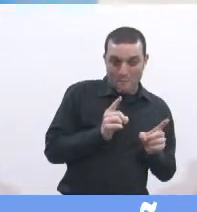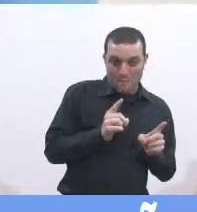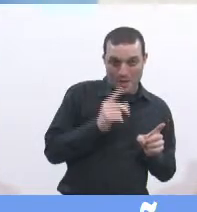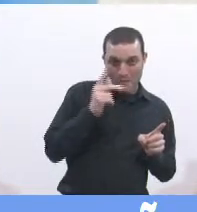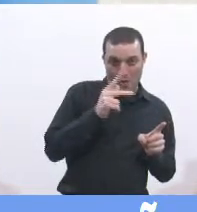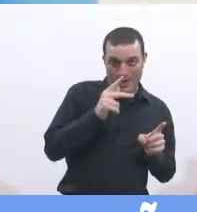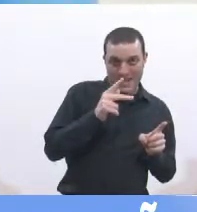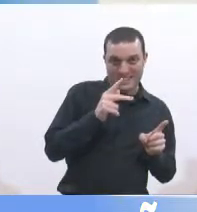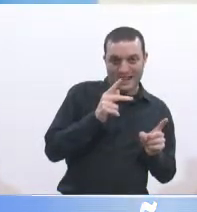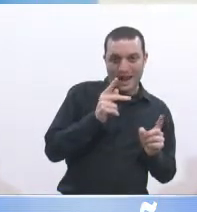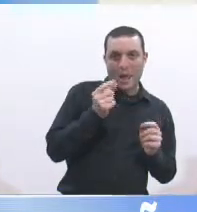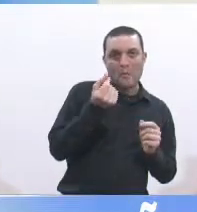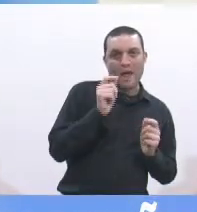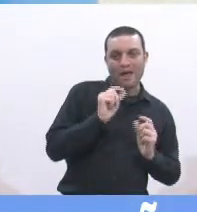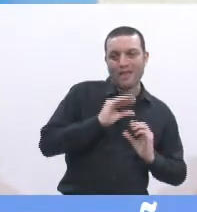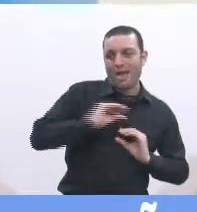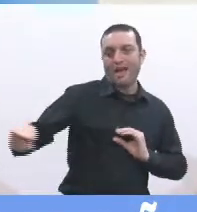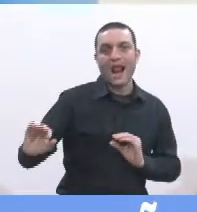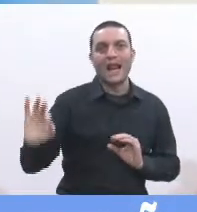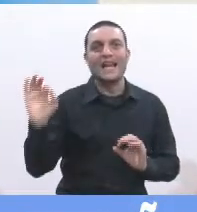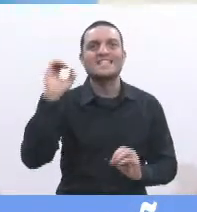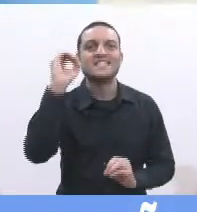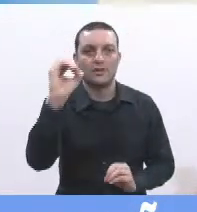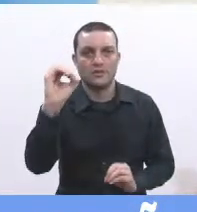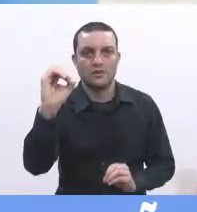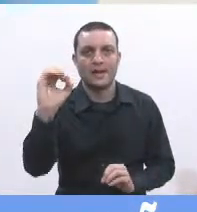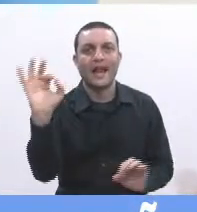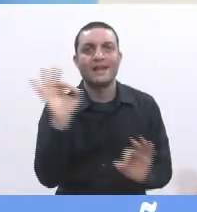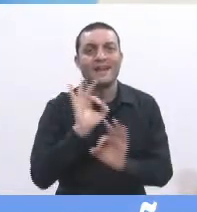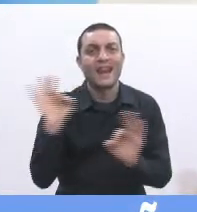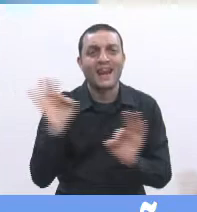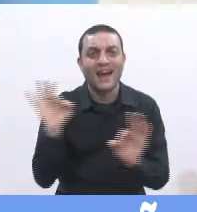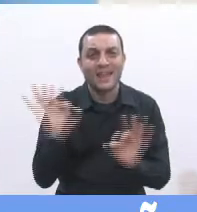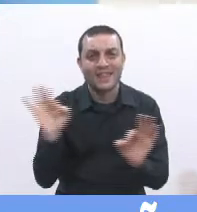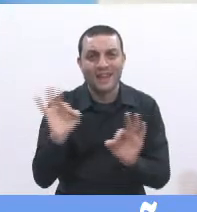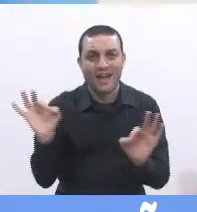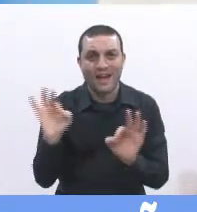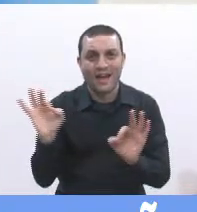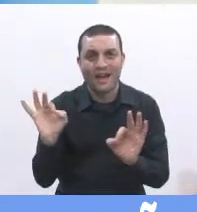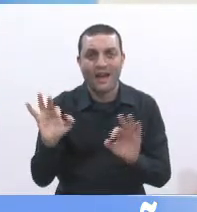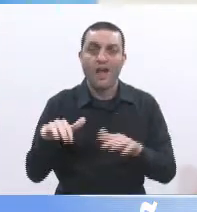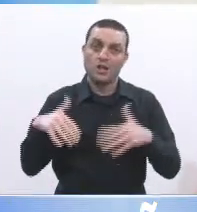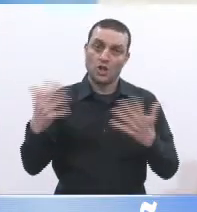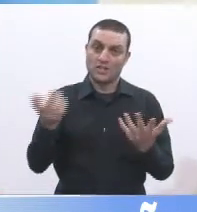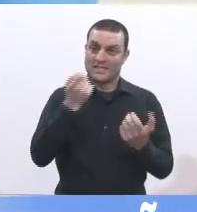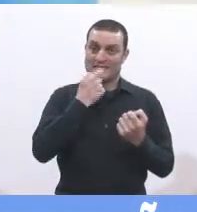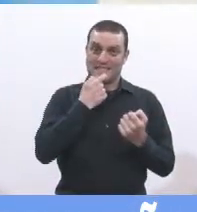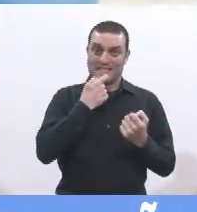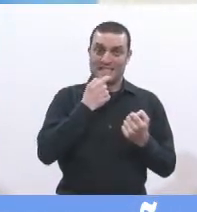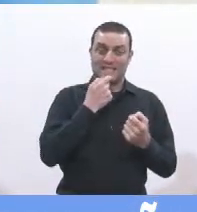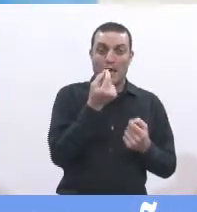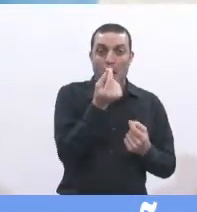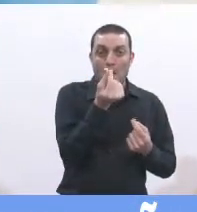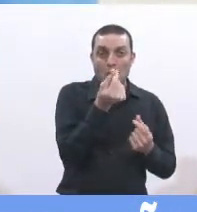Si transferís competencia sin el recurso, si el recurso no está automáticamente en las aras de la ciudad, de la jurisdicción, eso